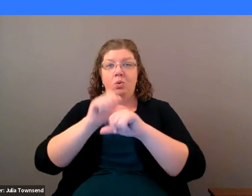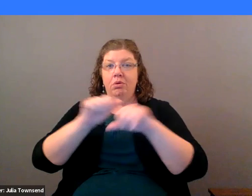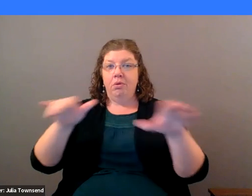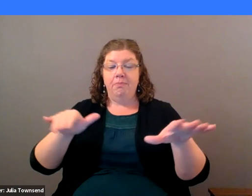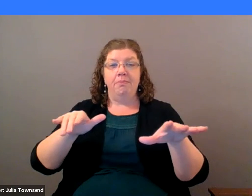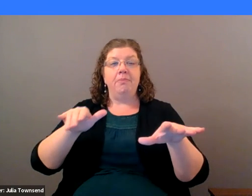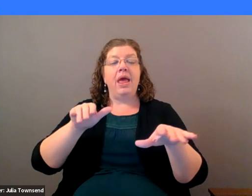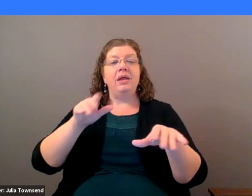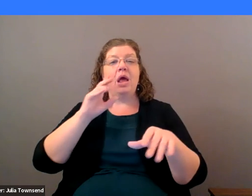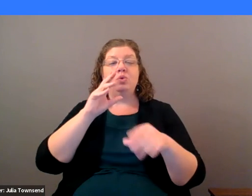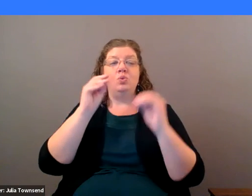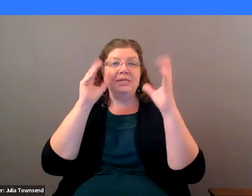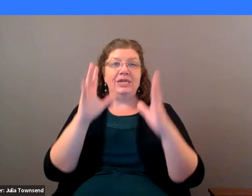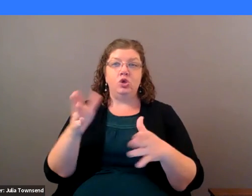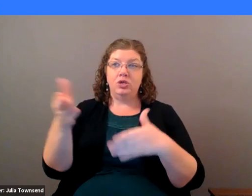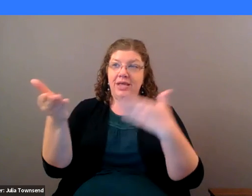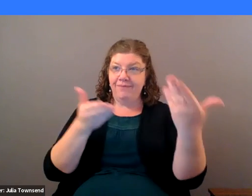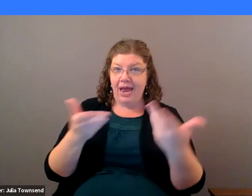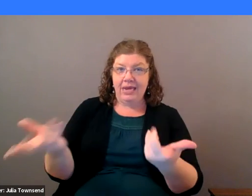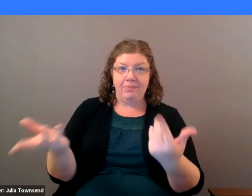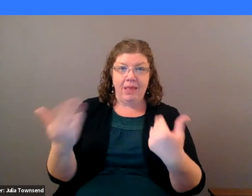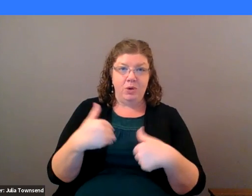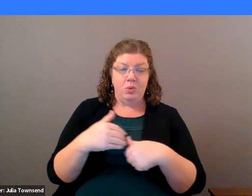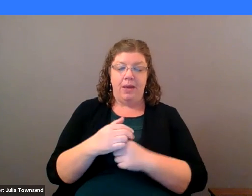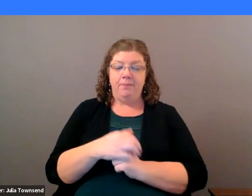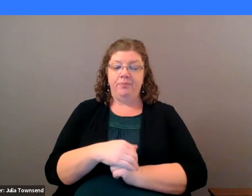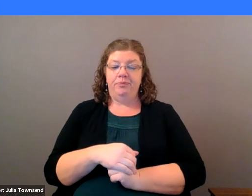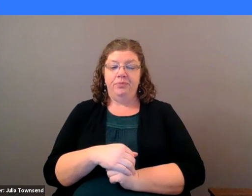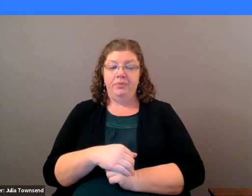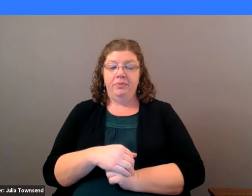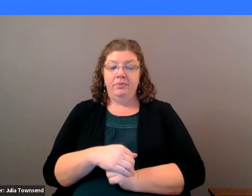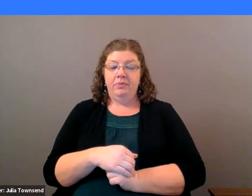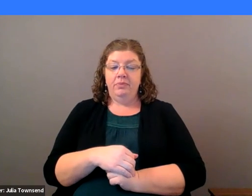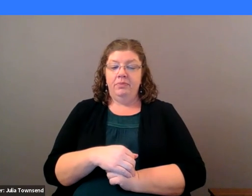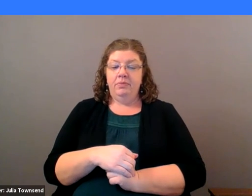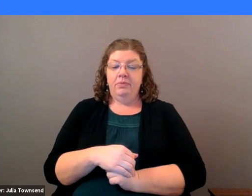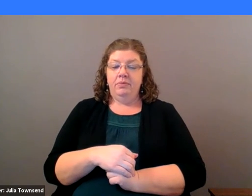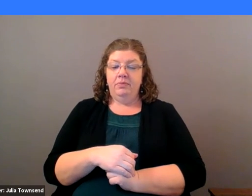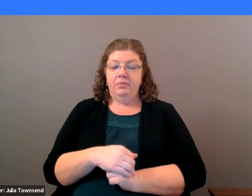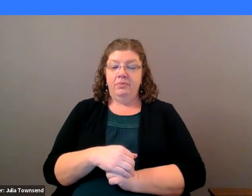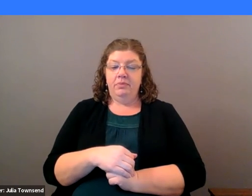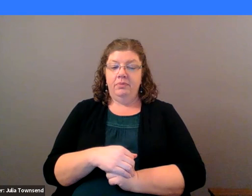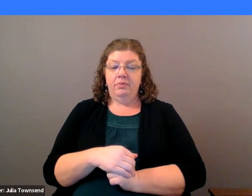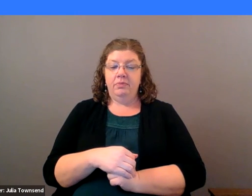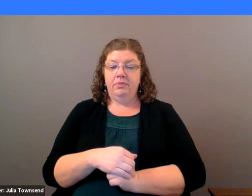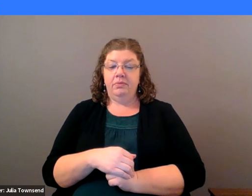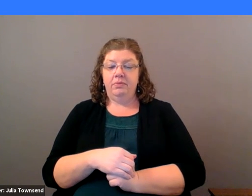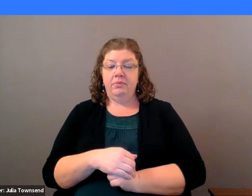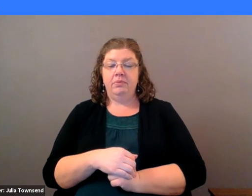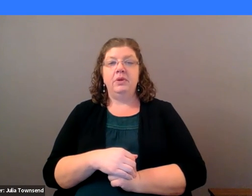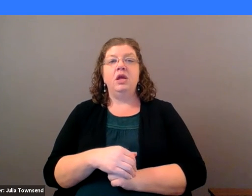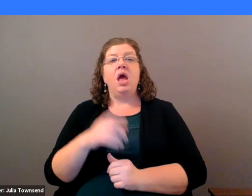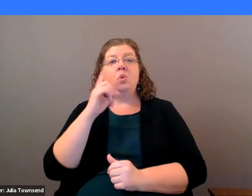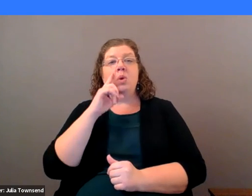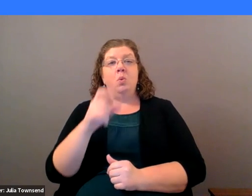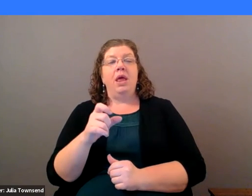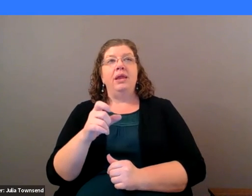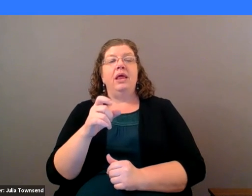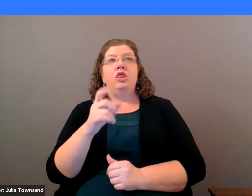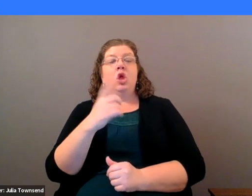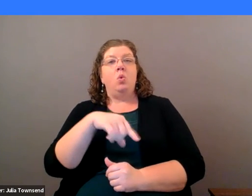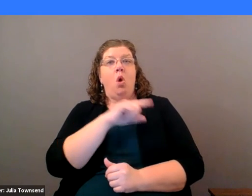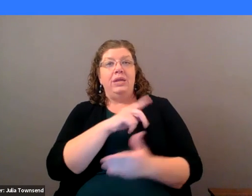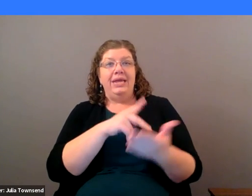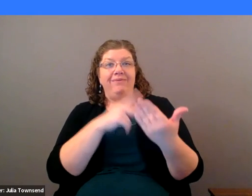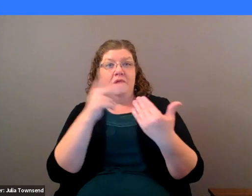esos enlaces ya se les envió a los maestros para invitarlos a que lleguen a la sesión. Sentimos que la calidad del programa